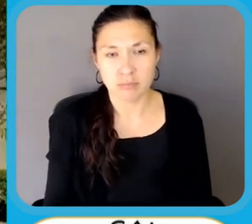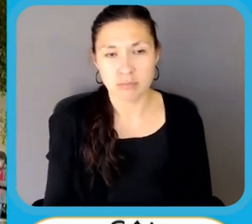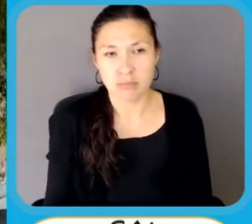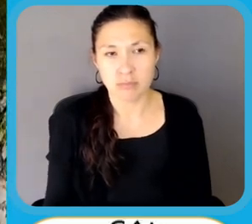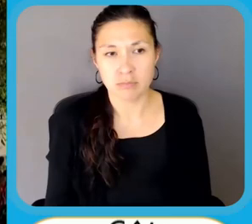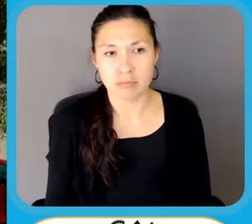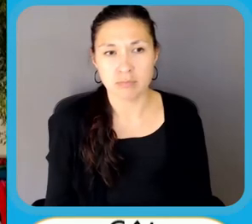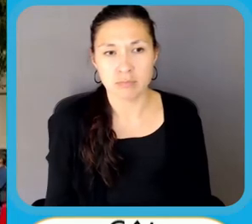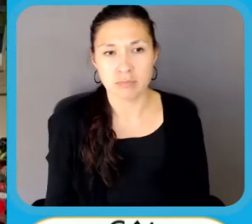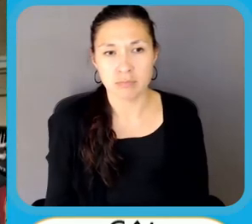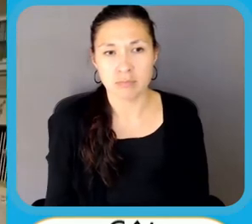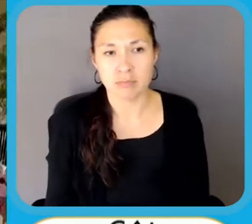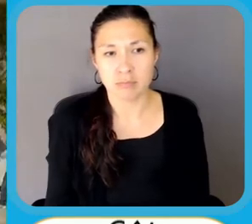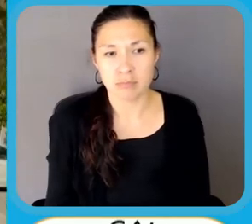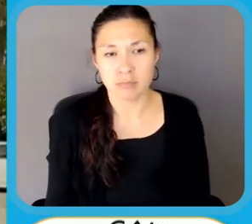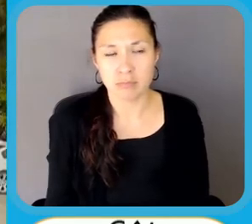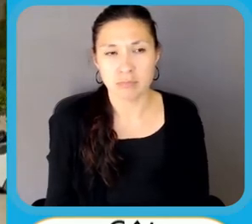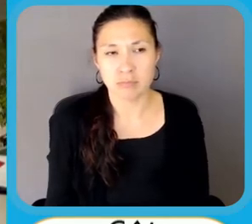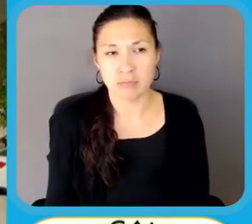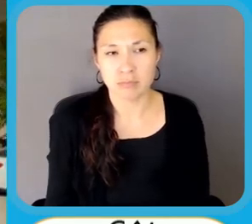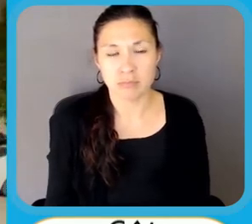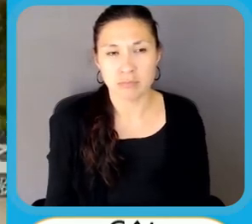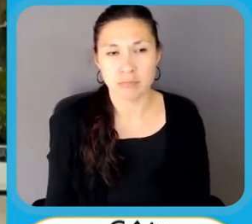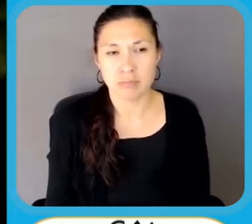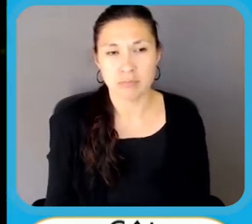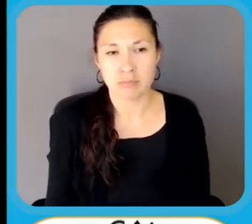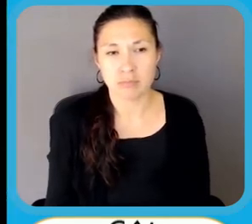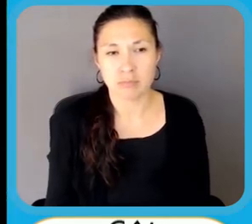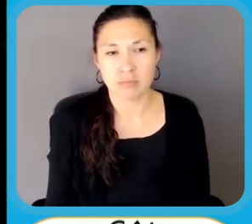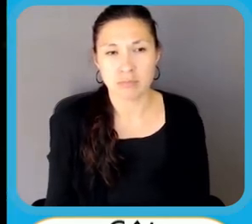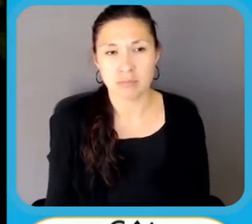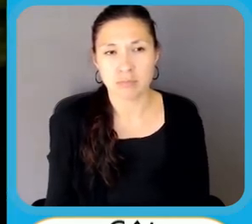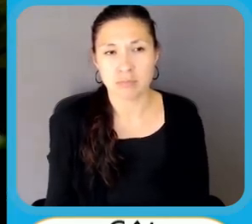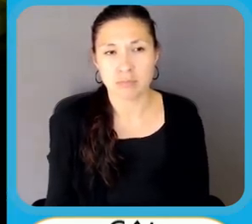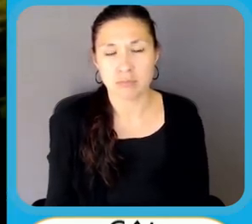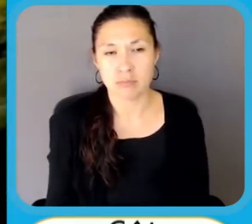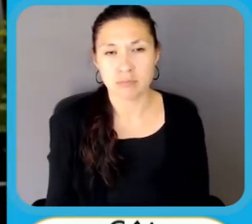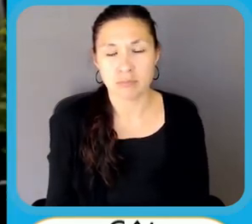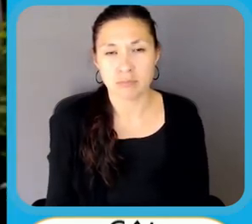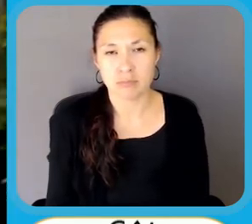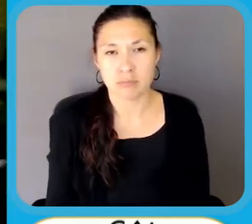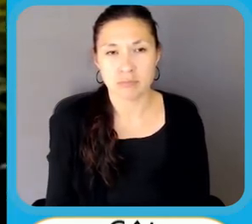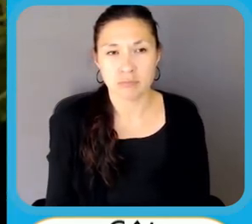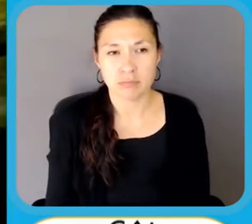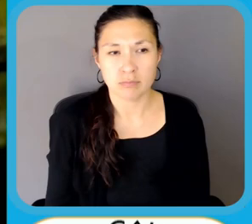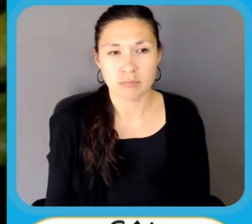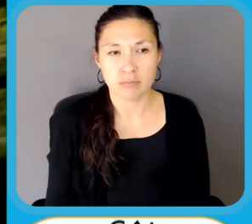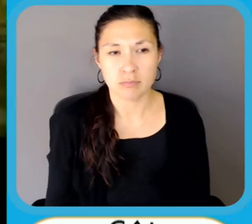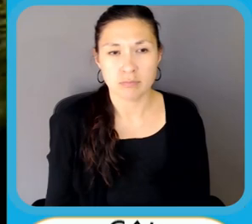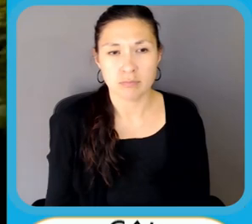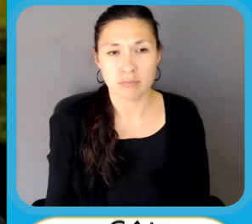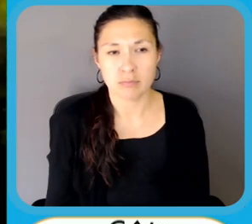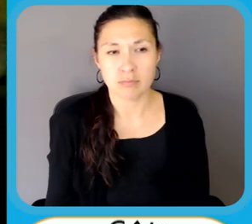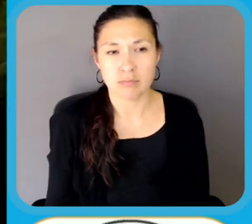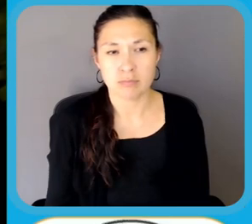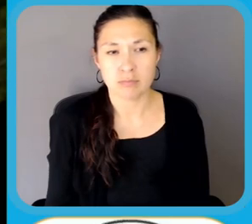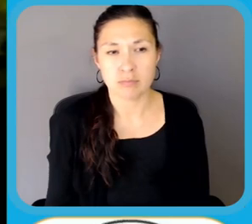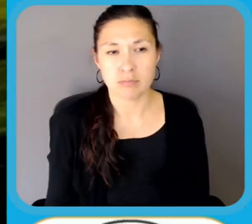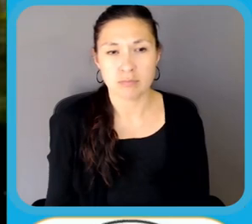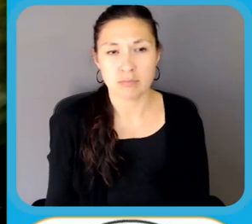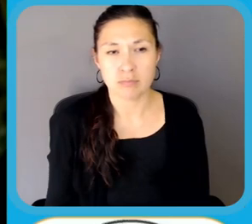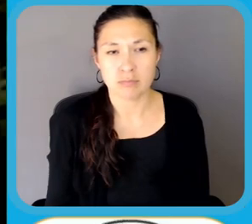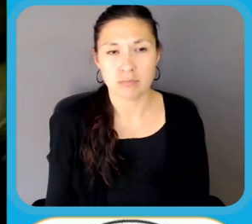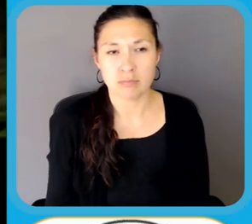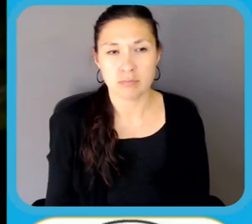poner a la primera demócrata en el condado de Orange de supervisora. Cuando terminamos el último